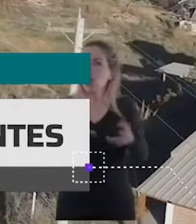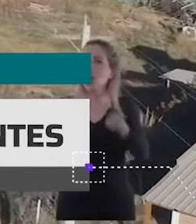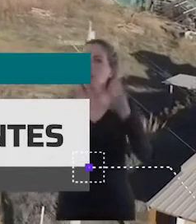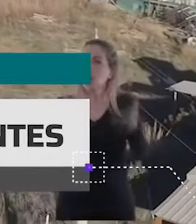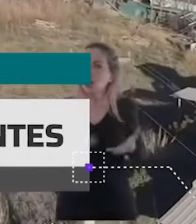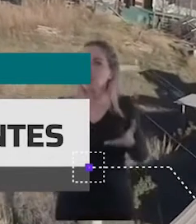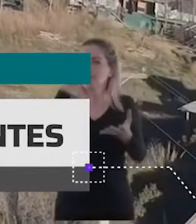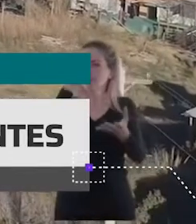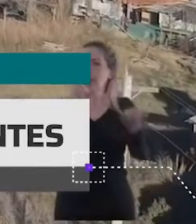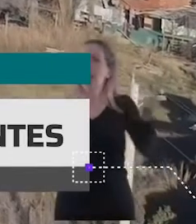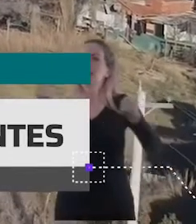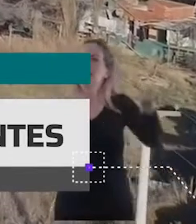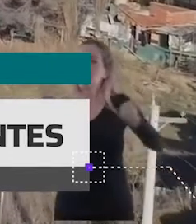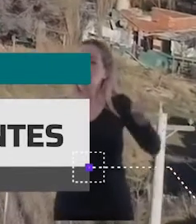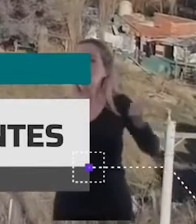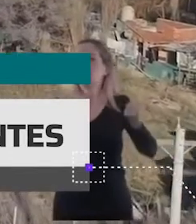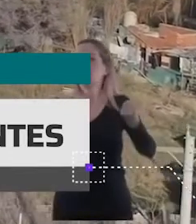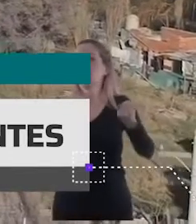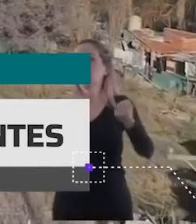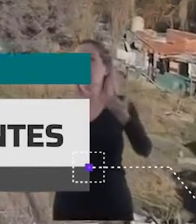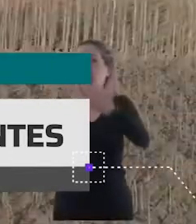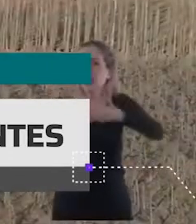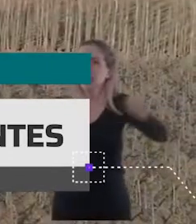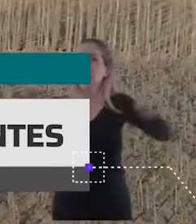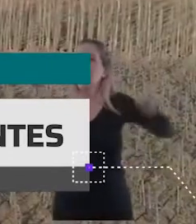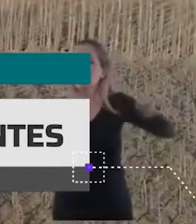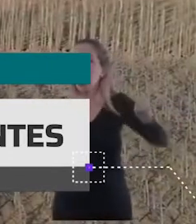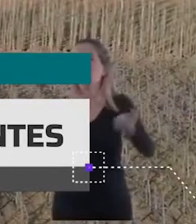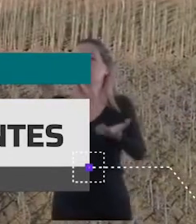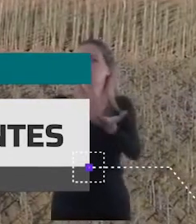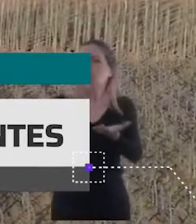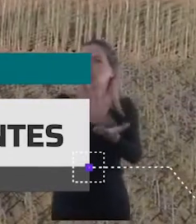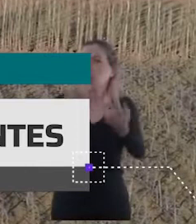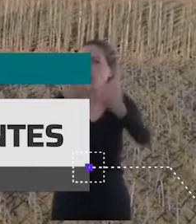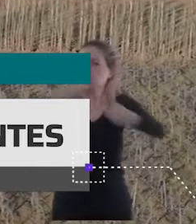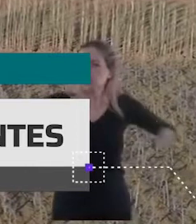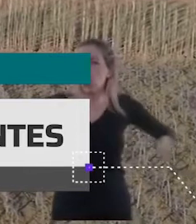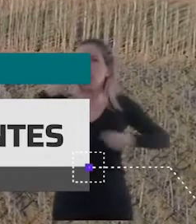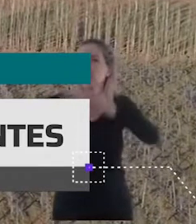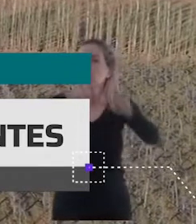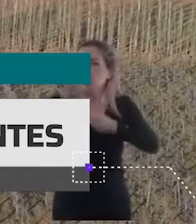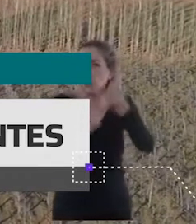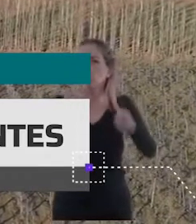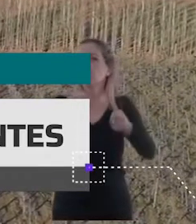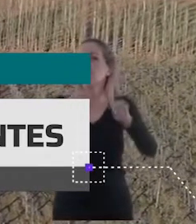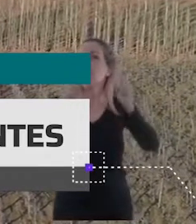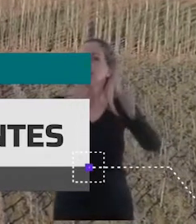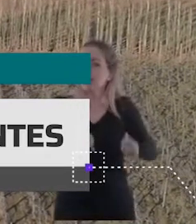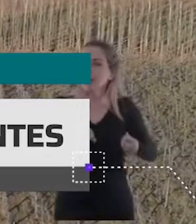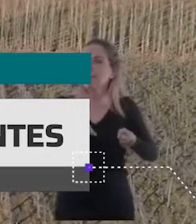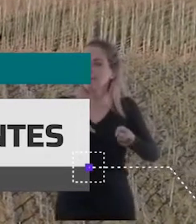logística y el transporte de nuestra producción de nuestra industria y también para la seguridad